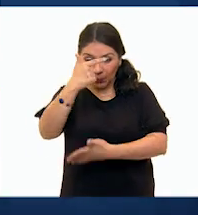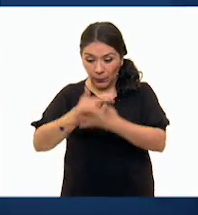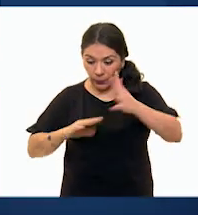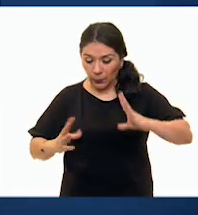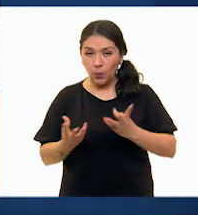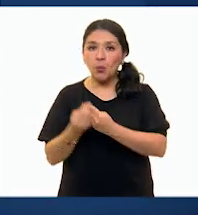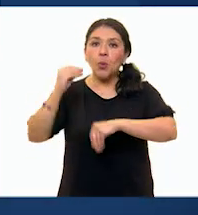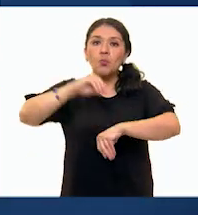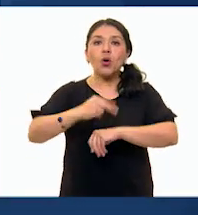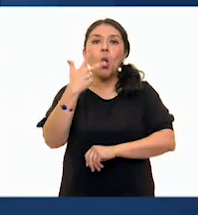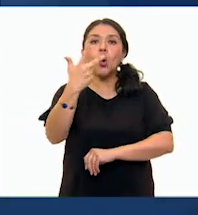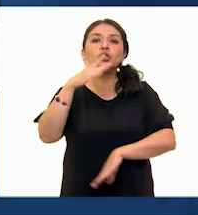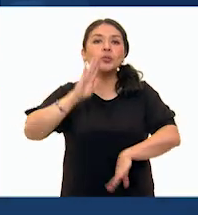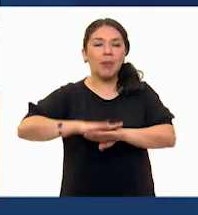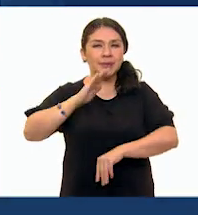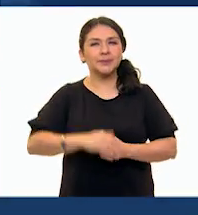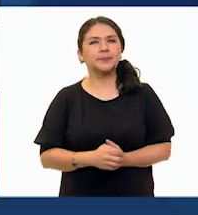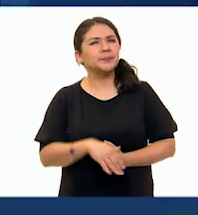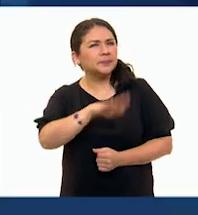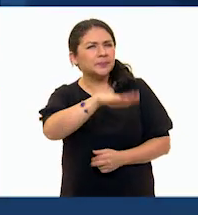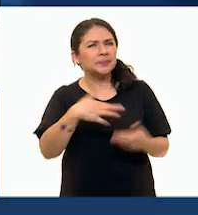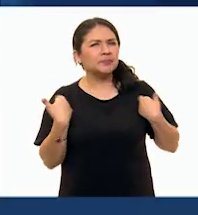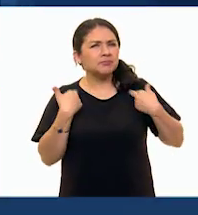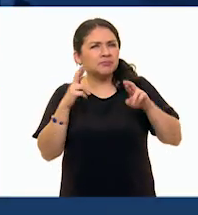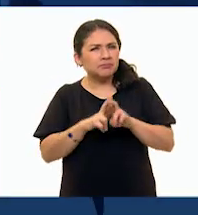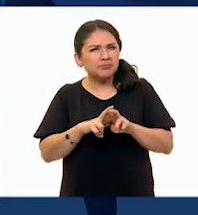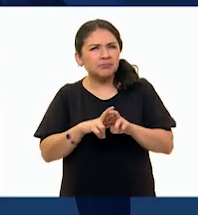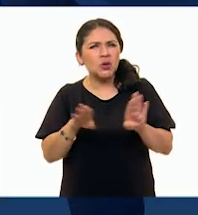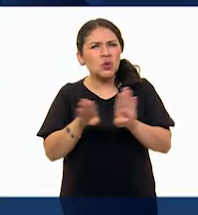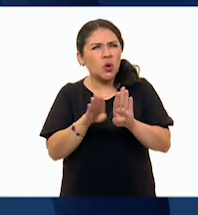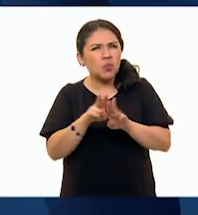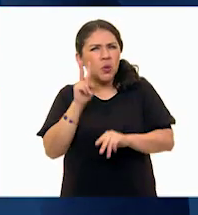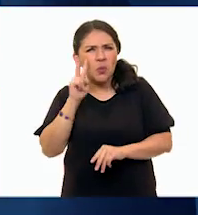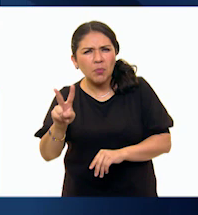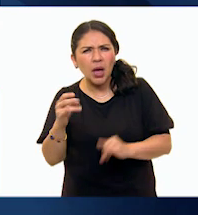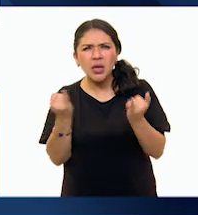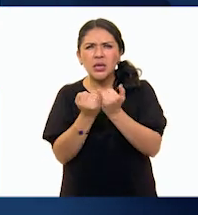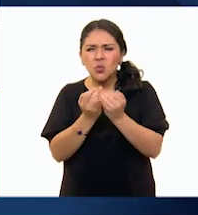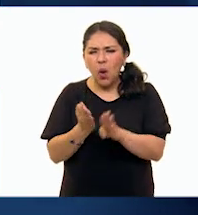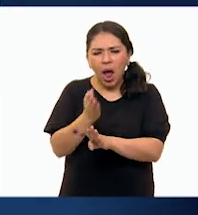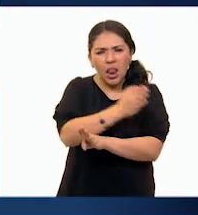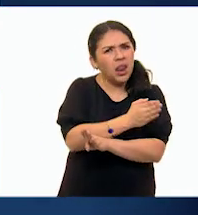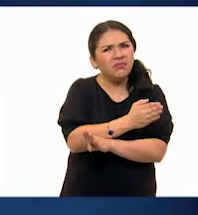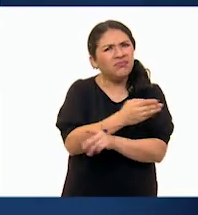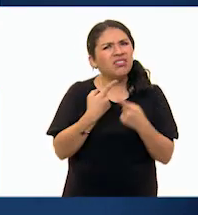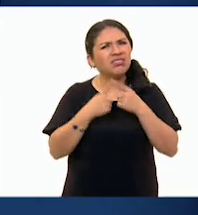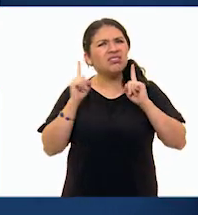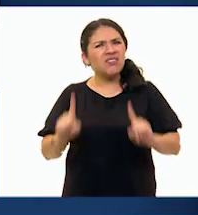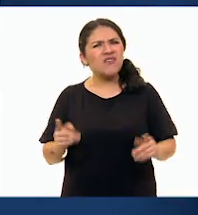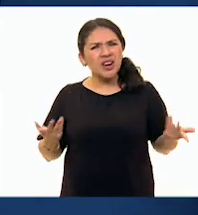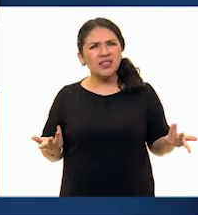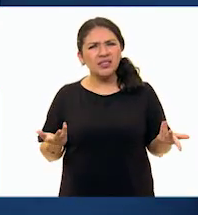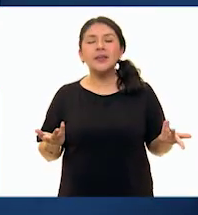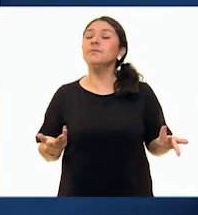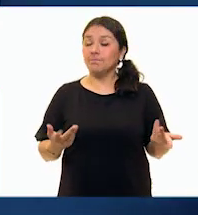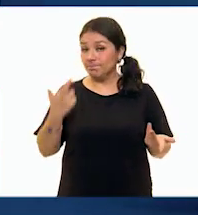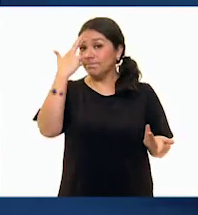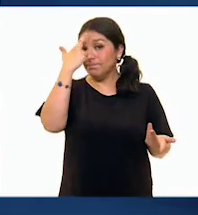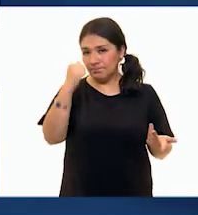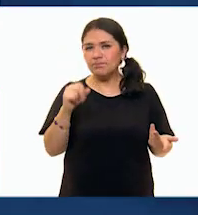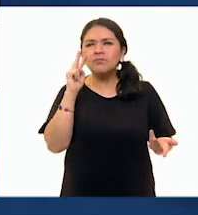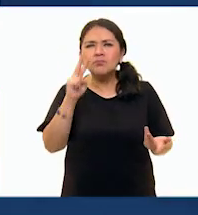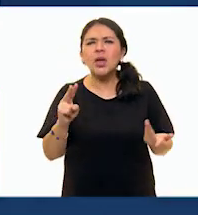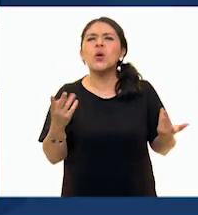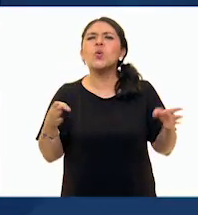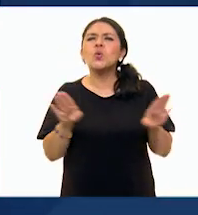8 cerillos. Maestra, ¿ahora no se aumentó la cantidad que para la figura anterior? Tienes razón. Veamos cómo